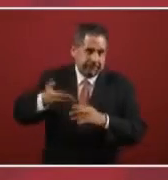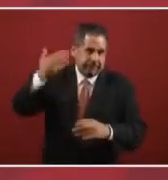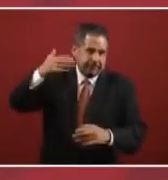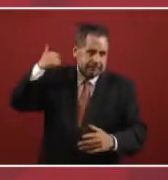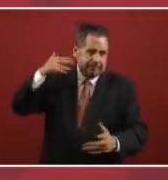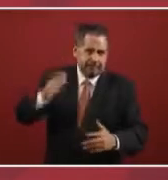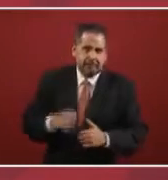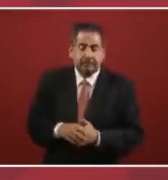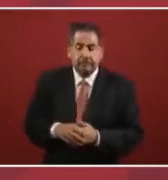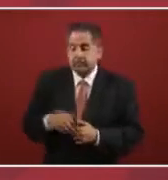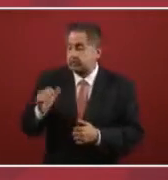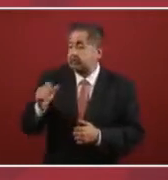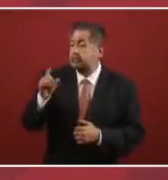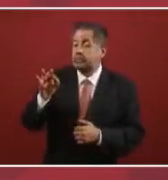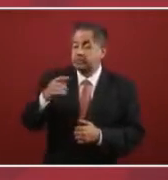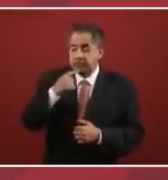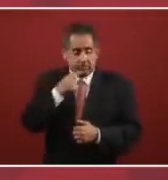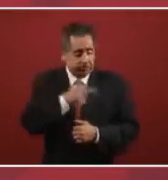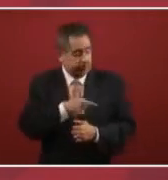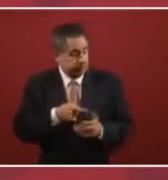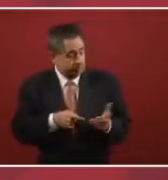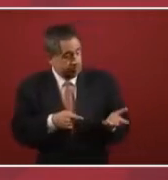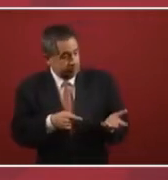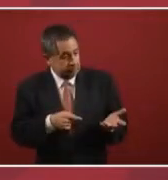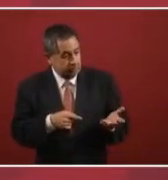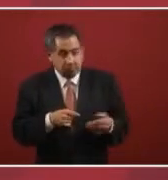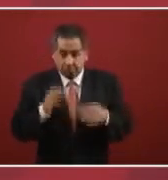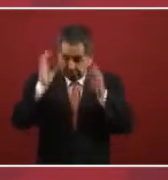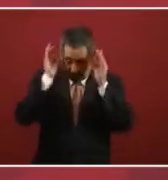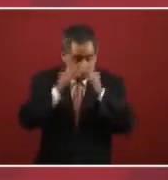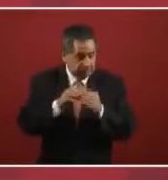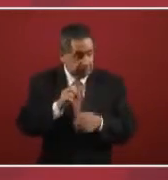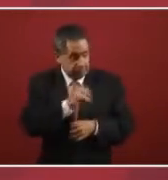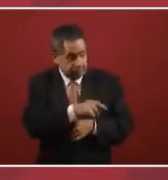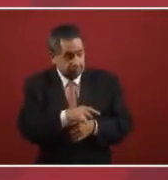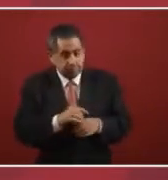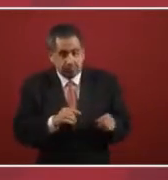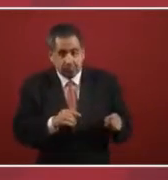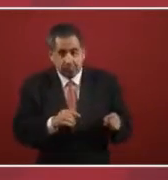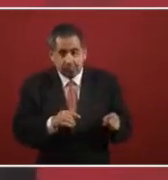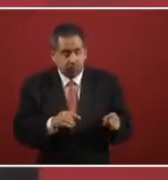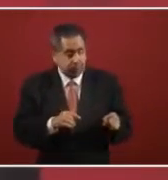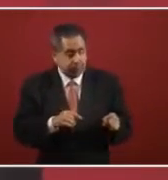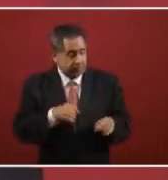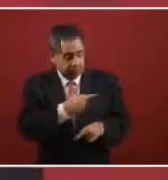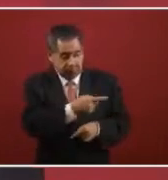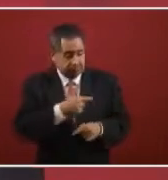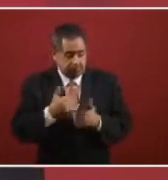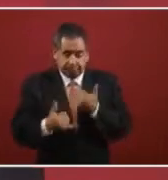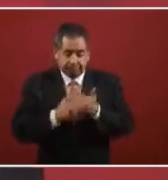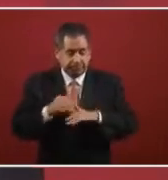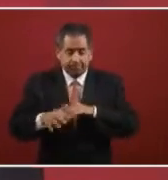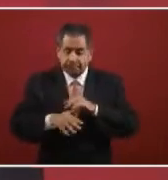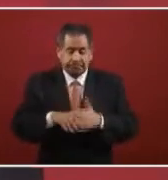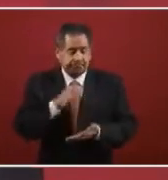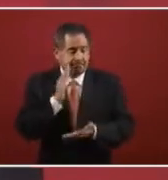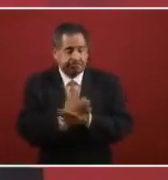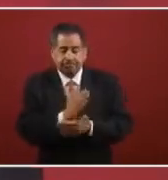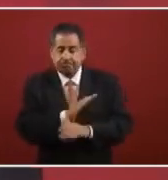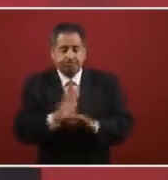Y dice don Adolfo, and so "Sí, Adolfo said, "Yeah, sure, nada más que ya no vamos a jugar dominó, but we can't play domino